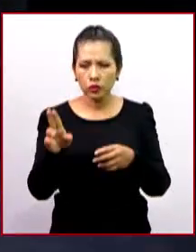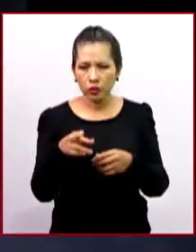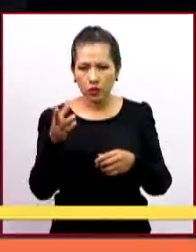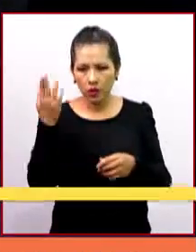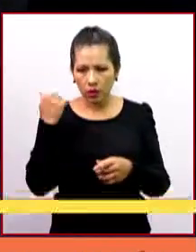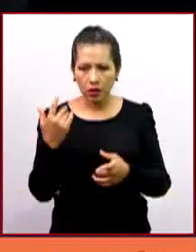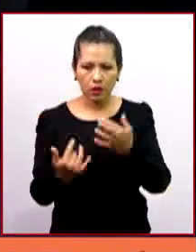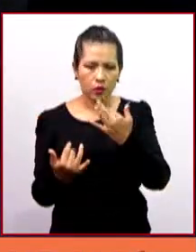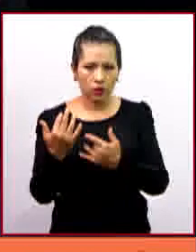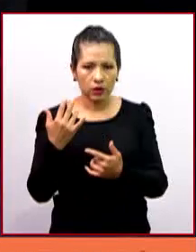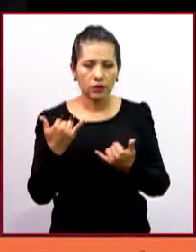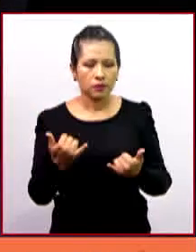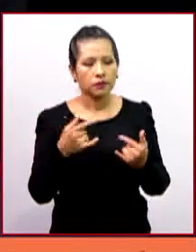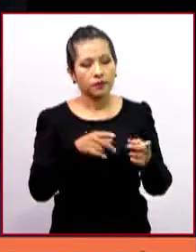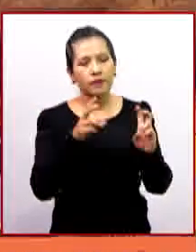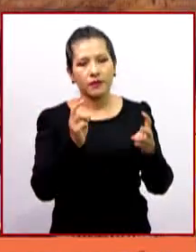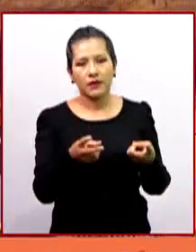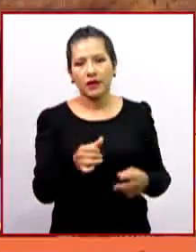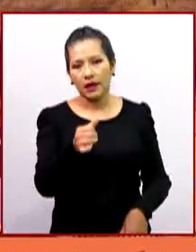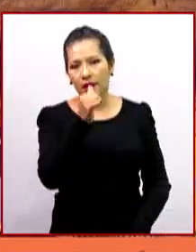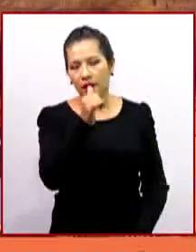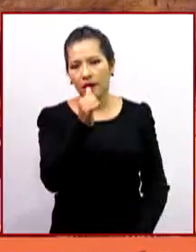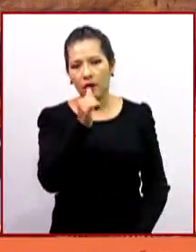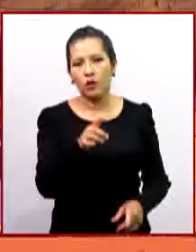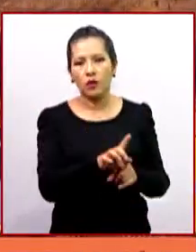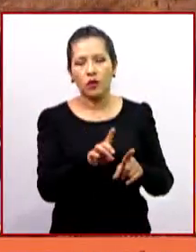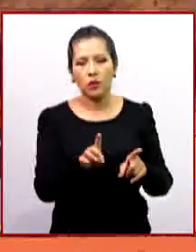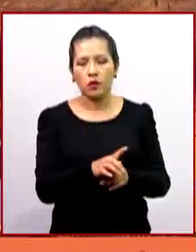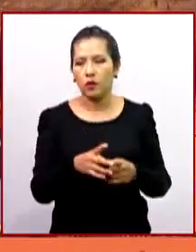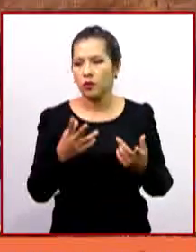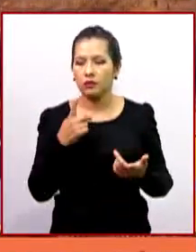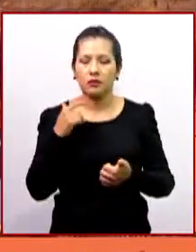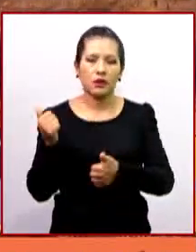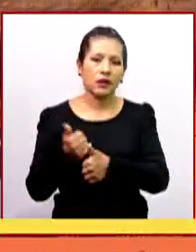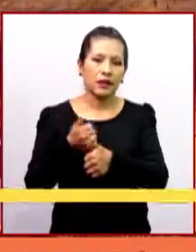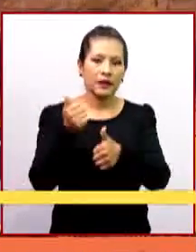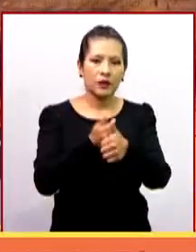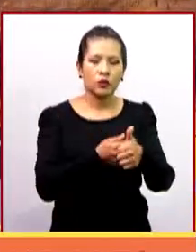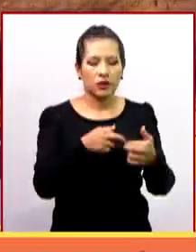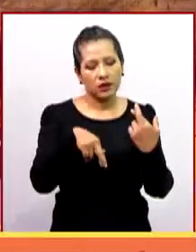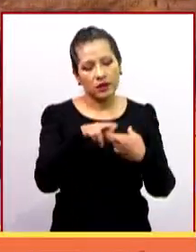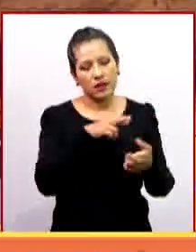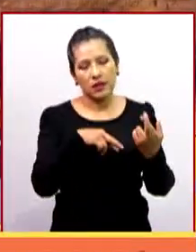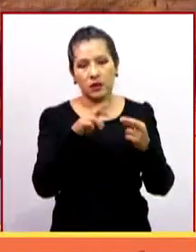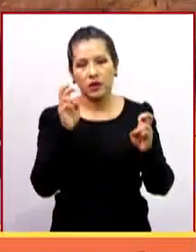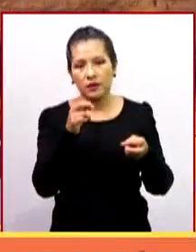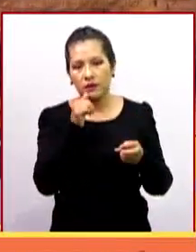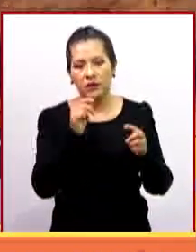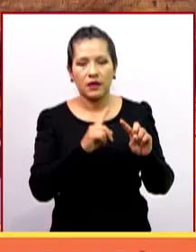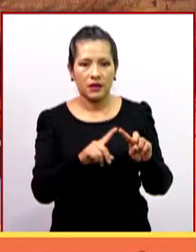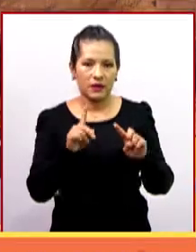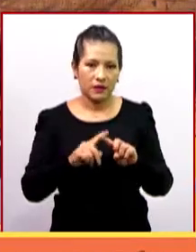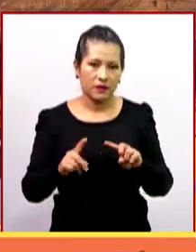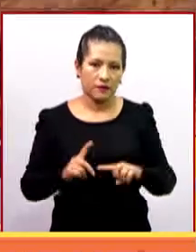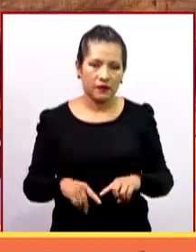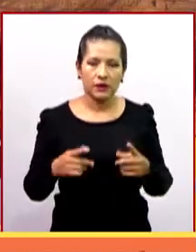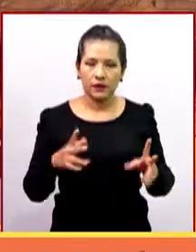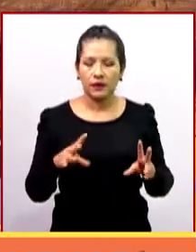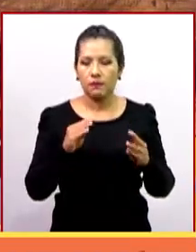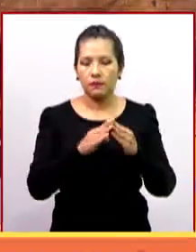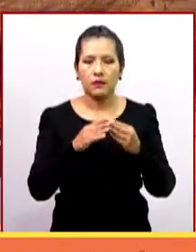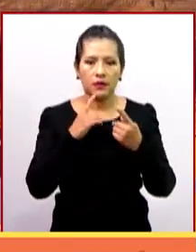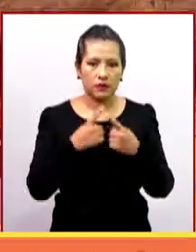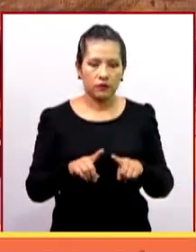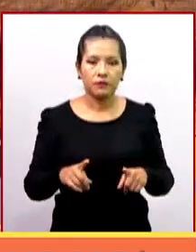ahora tienen este maravilloso elemento que cada quien se relaciona de forma muy particular, muy distinta también.